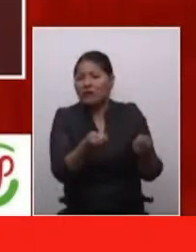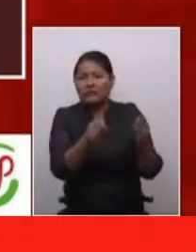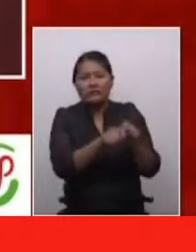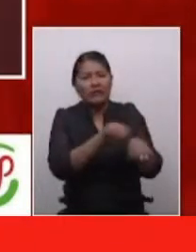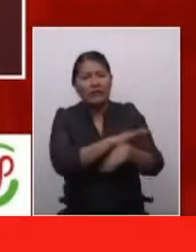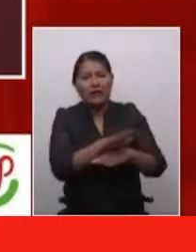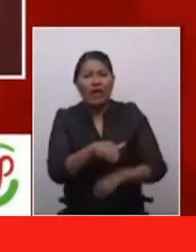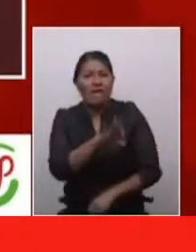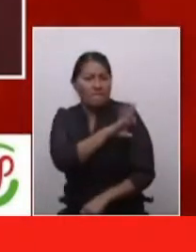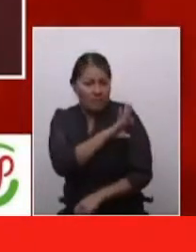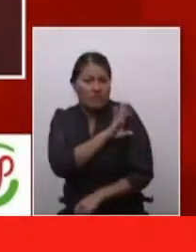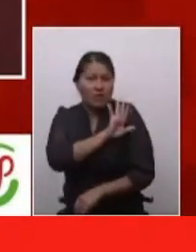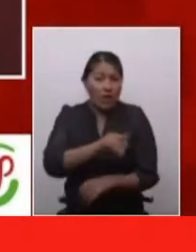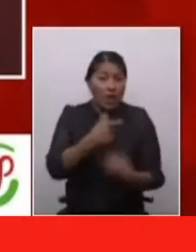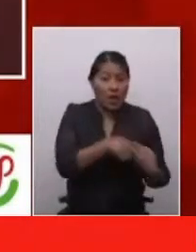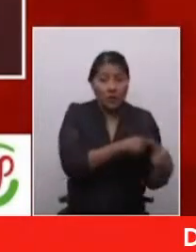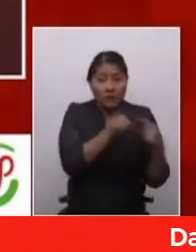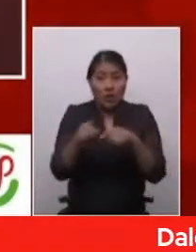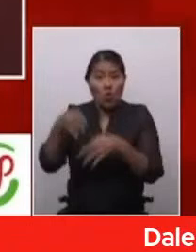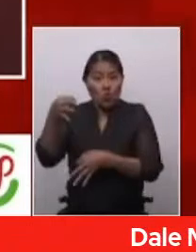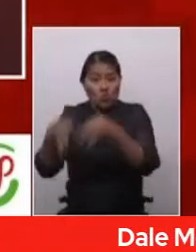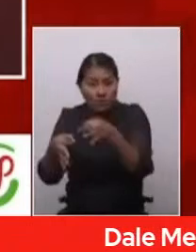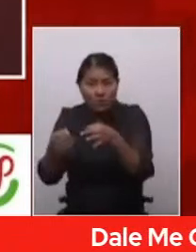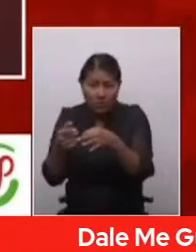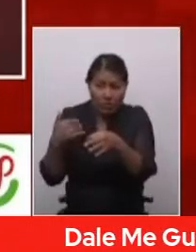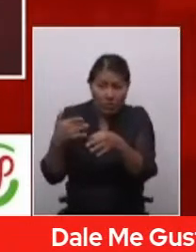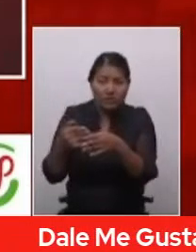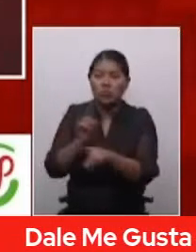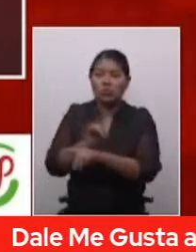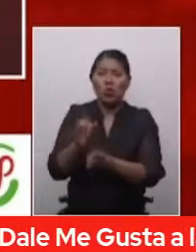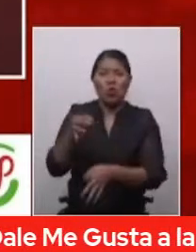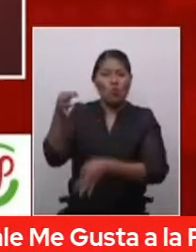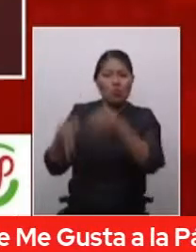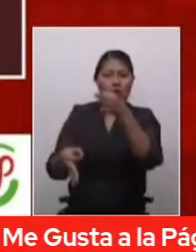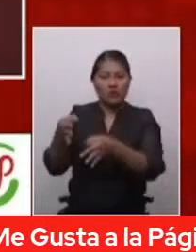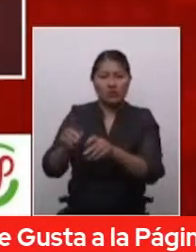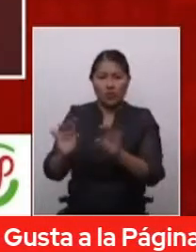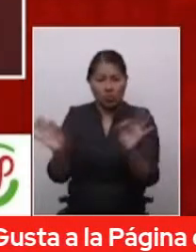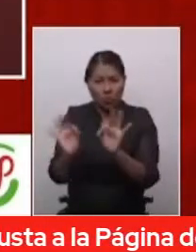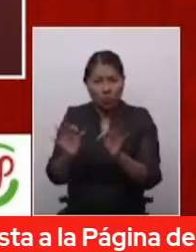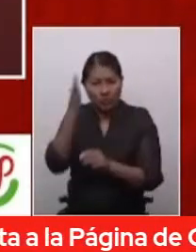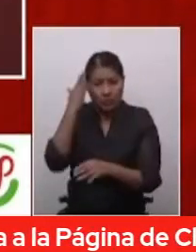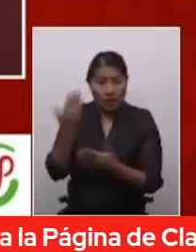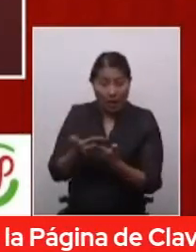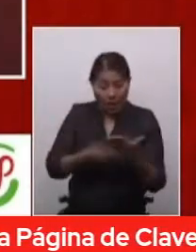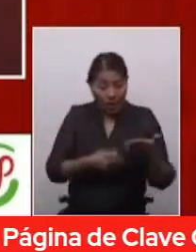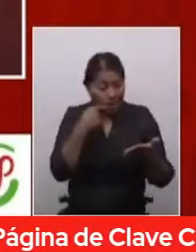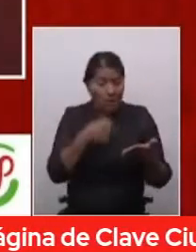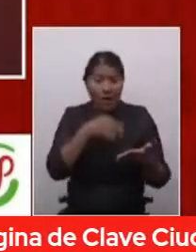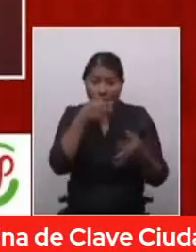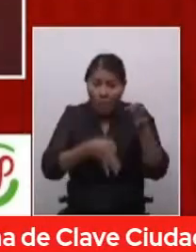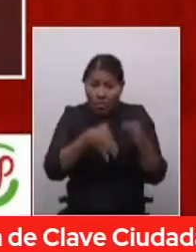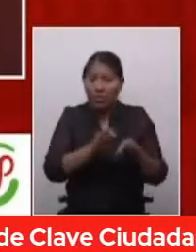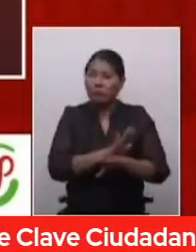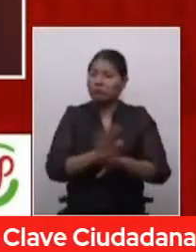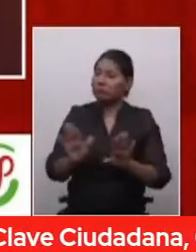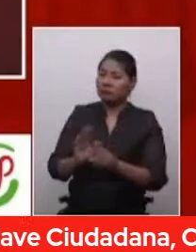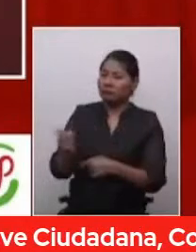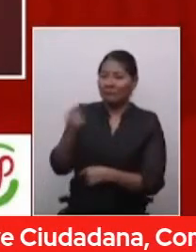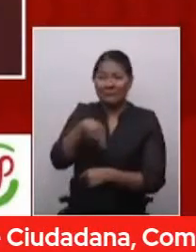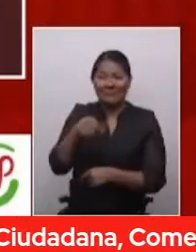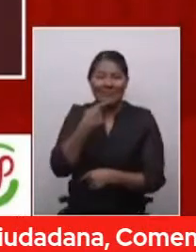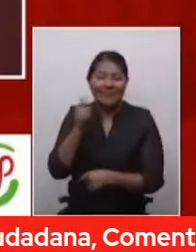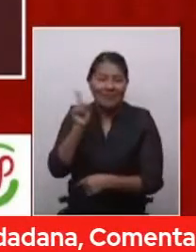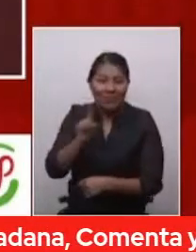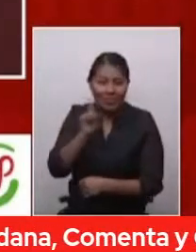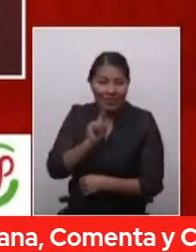el fiscal, nunca llegó a juicio. Es mentira que hay juicio o hay un expediente judicial. Bueno, pues esta denuncia ahora la